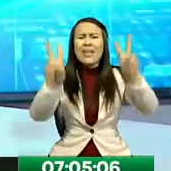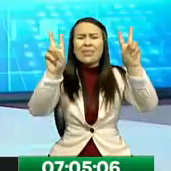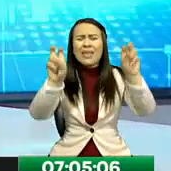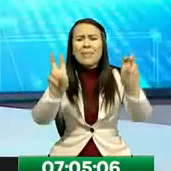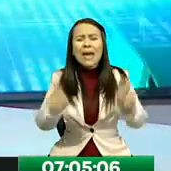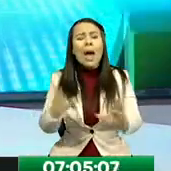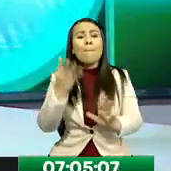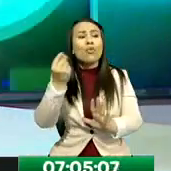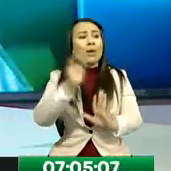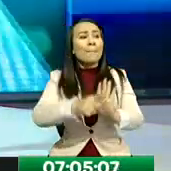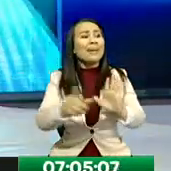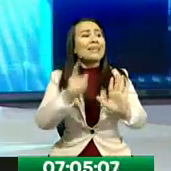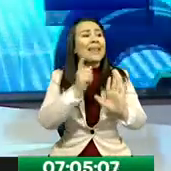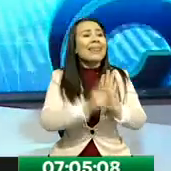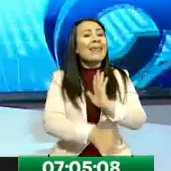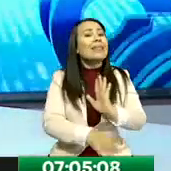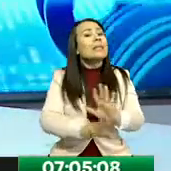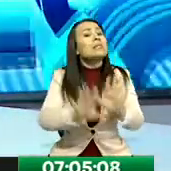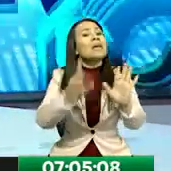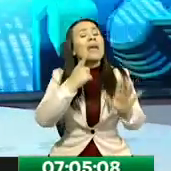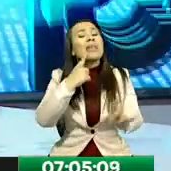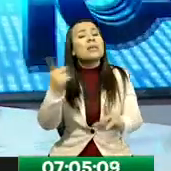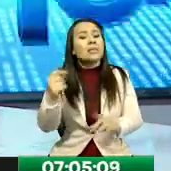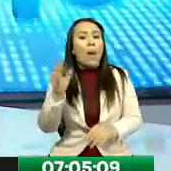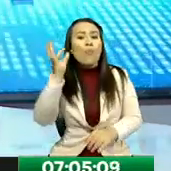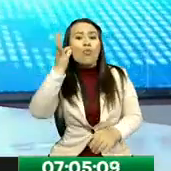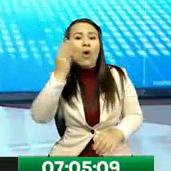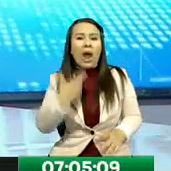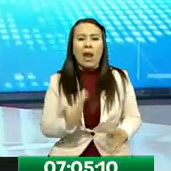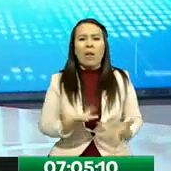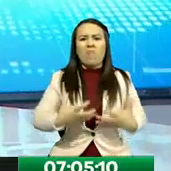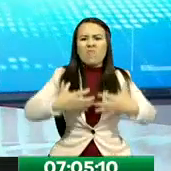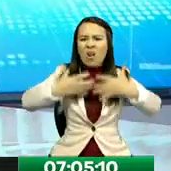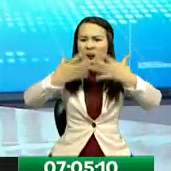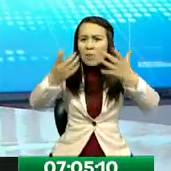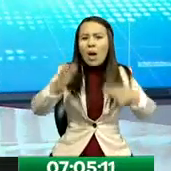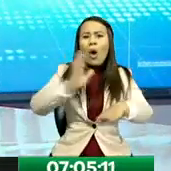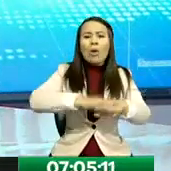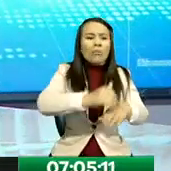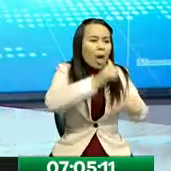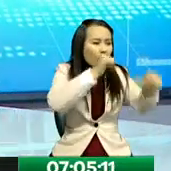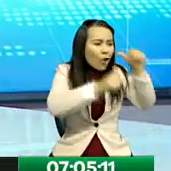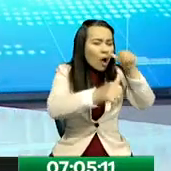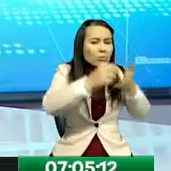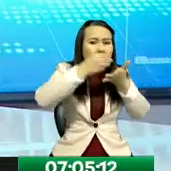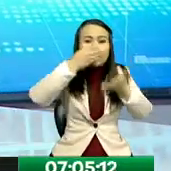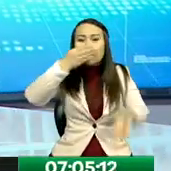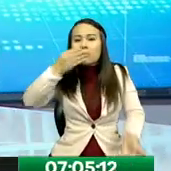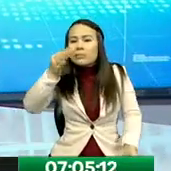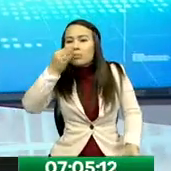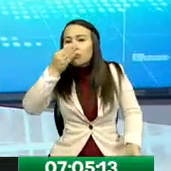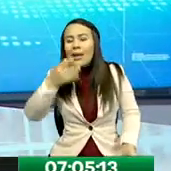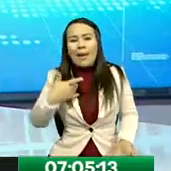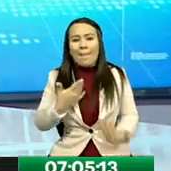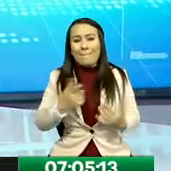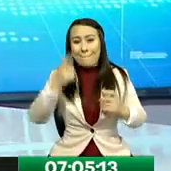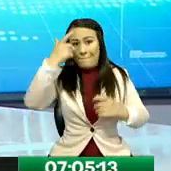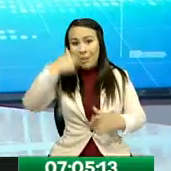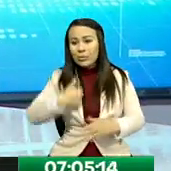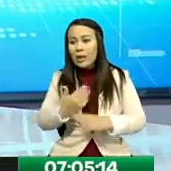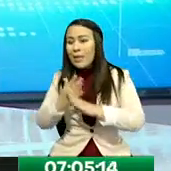múltiples denuncias de supuestas agresiones que ella habría cometido sin que nadie pueda actuar